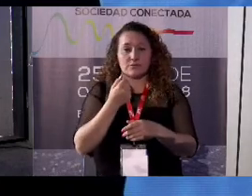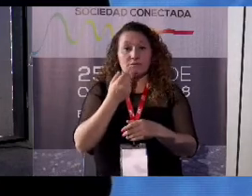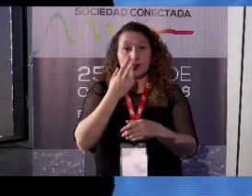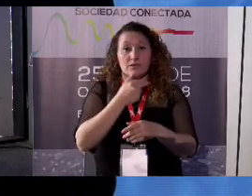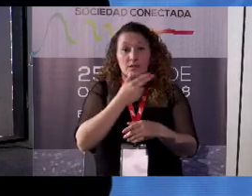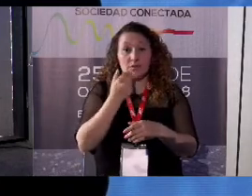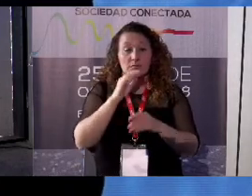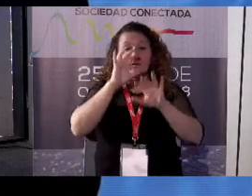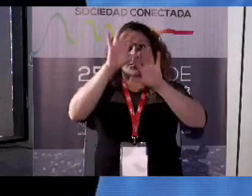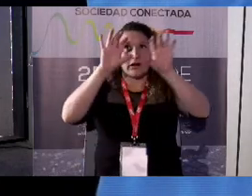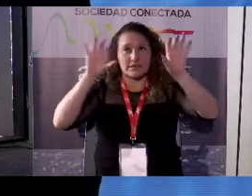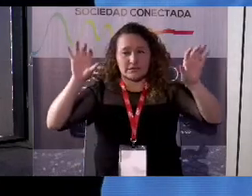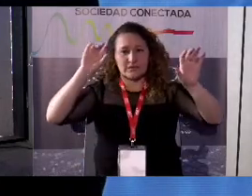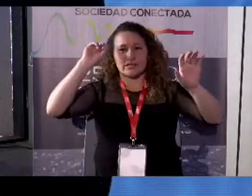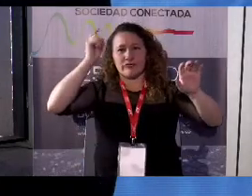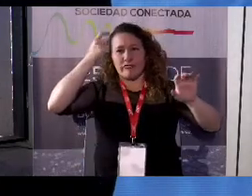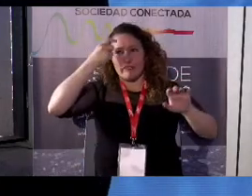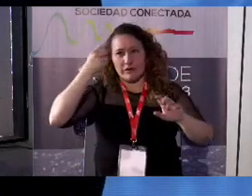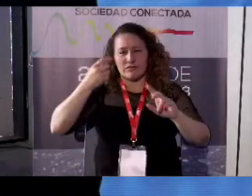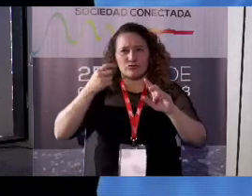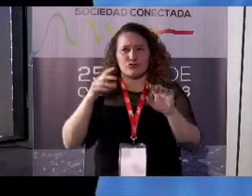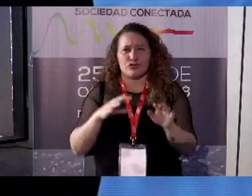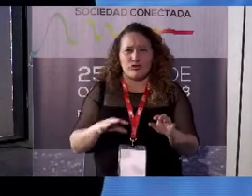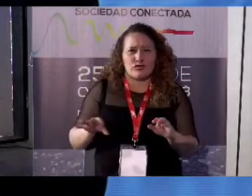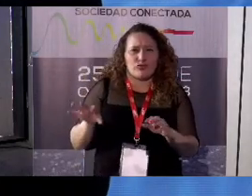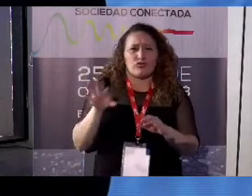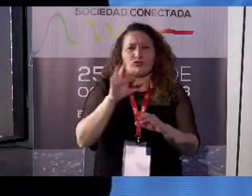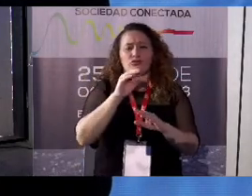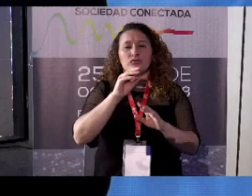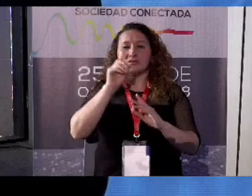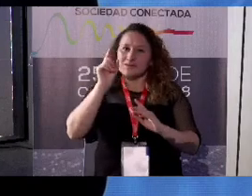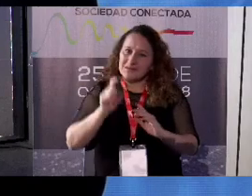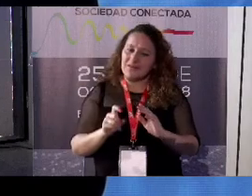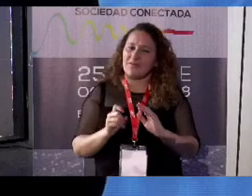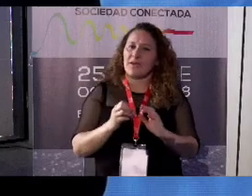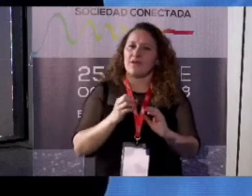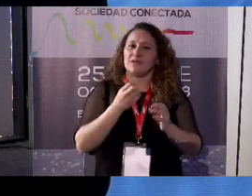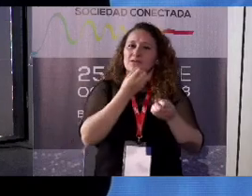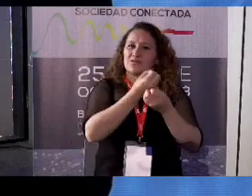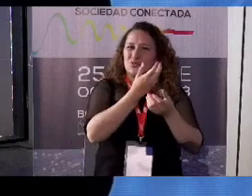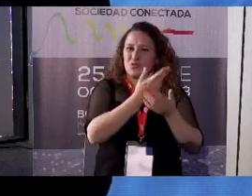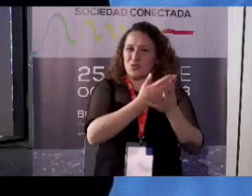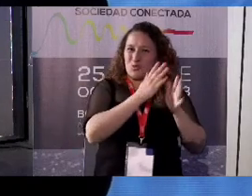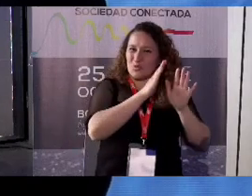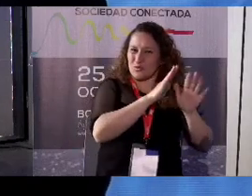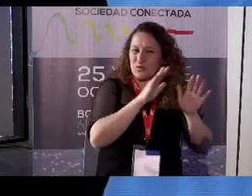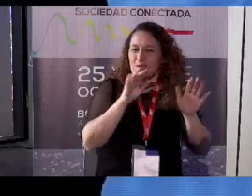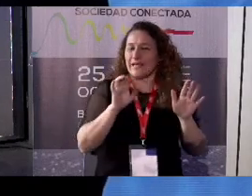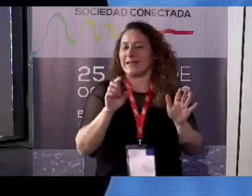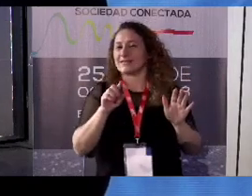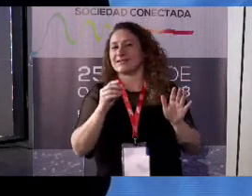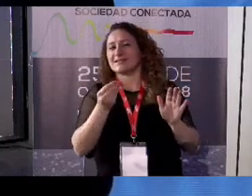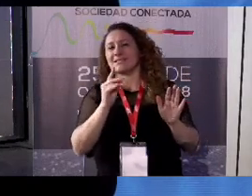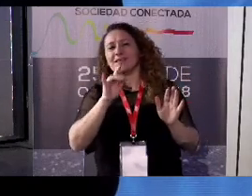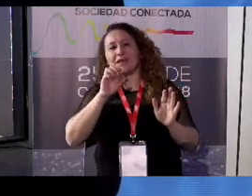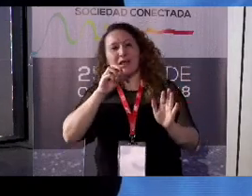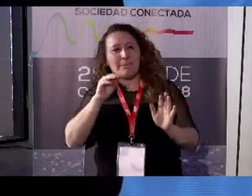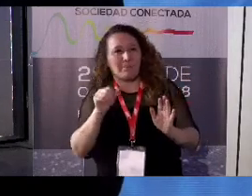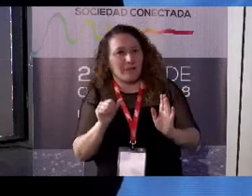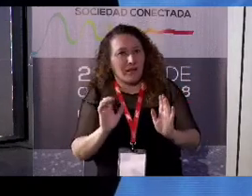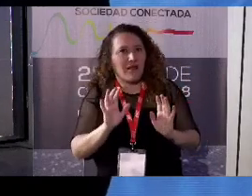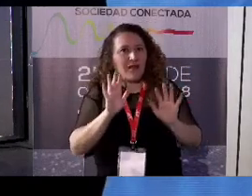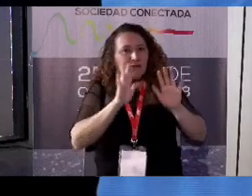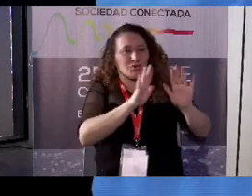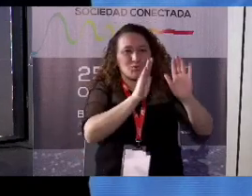países a los gobiernos a que introduzcan dentro de sus esquemas lógicamente adaptándolos al consejo